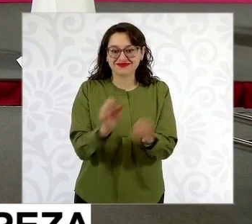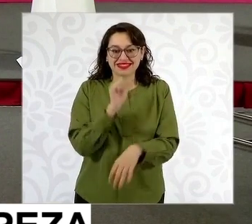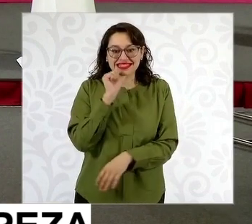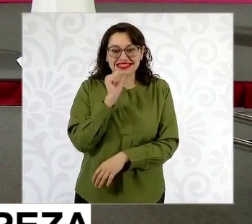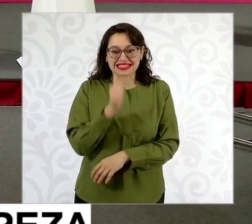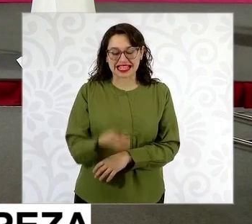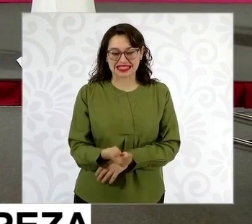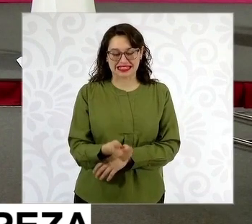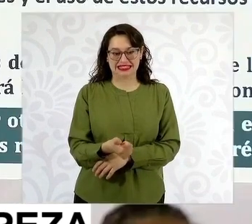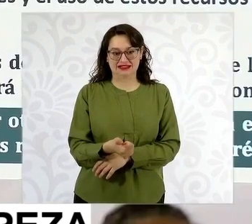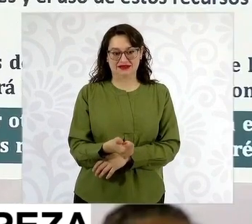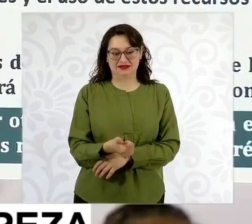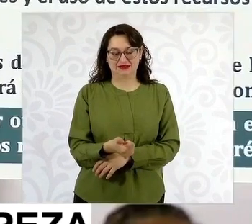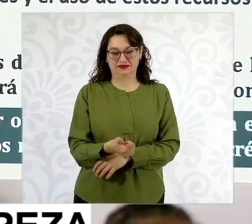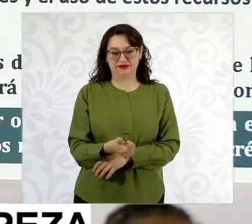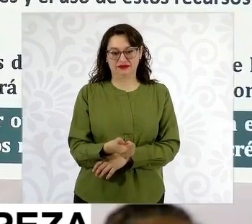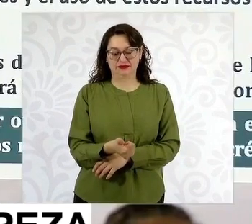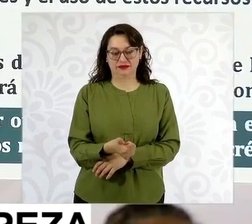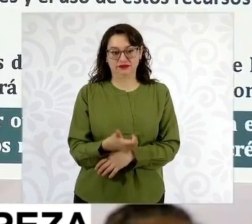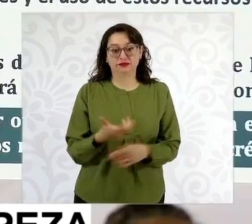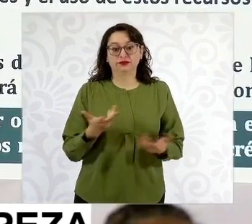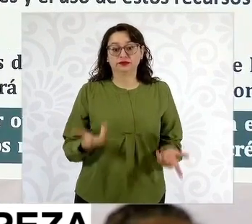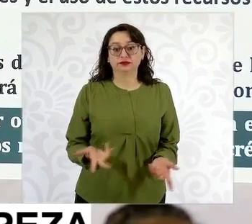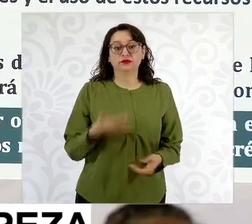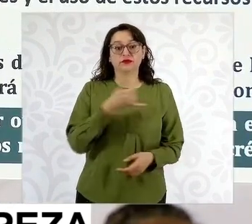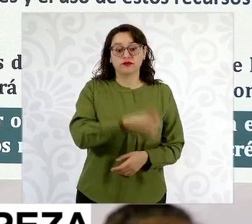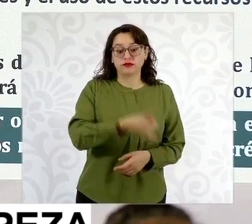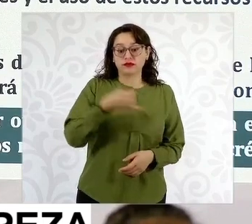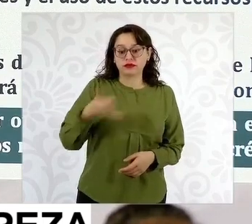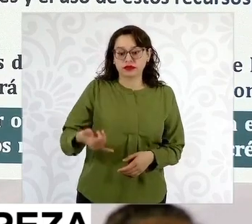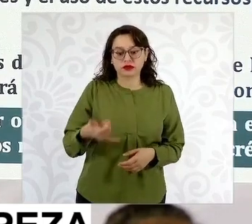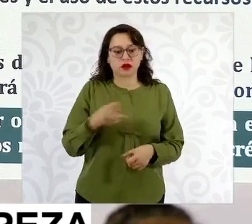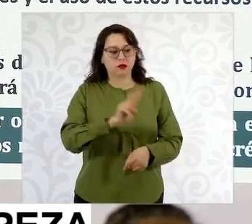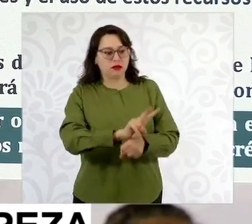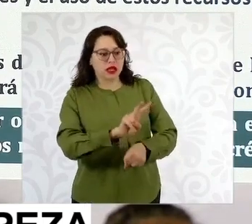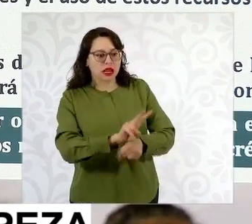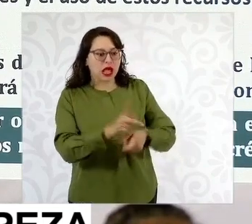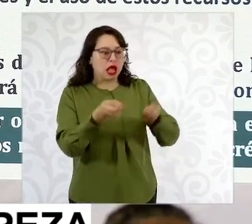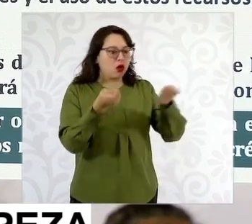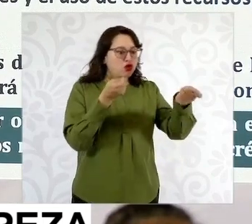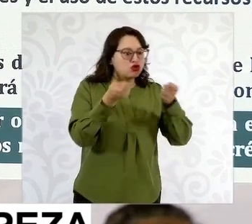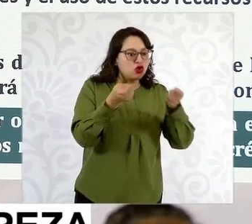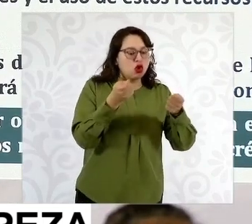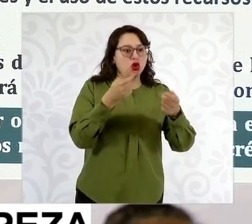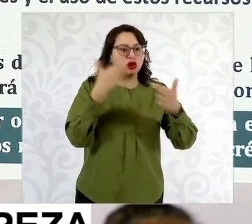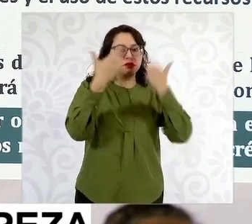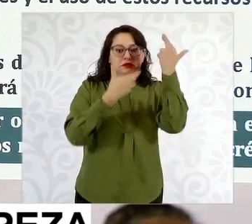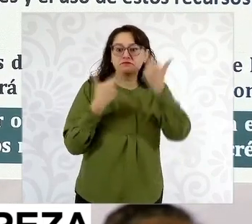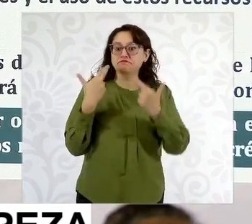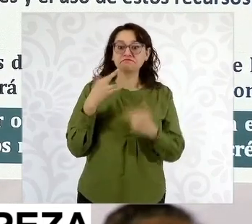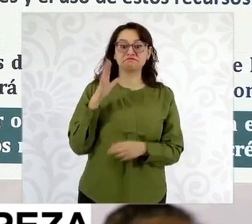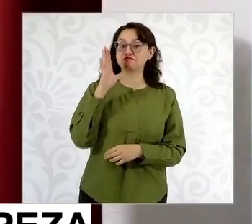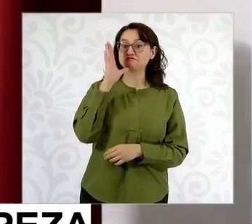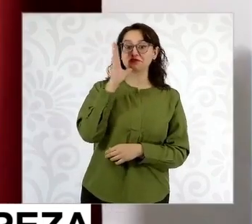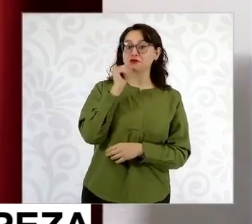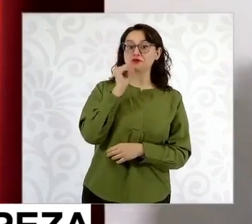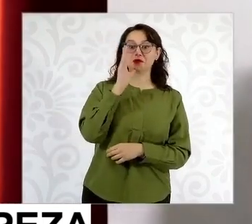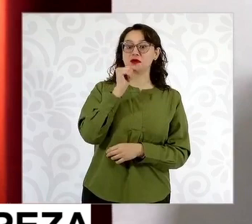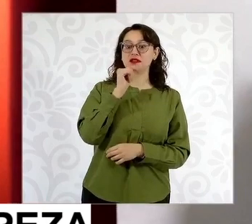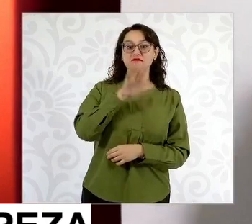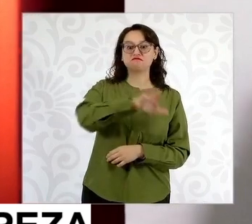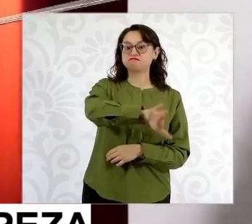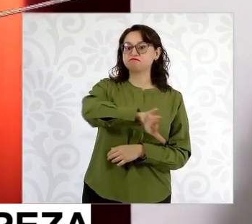este mecanismo, el Infonavit ha perdido el control de los recursos de los derechohabientes y no lleva a